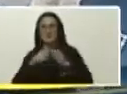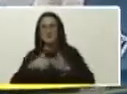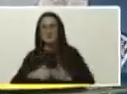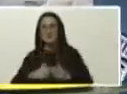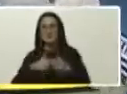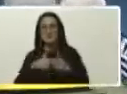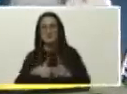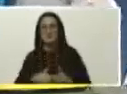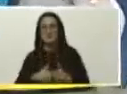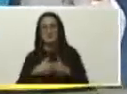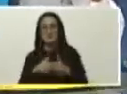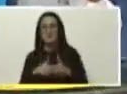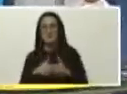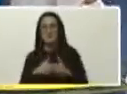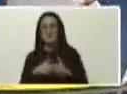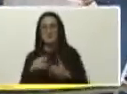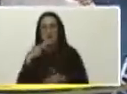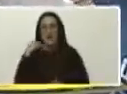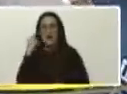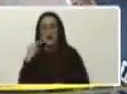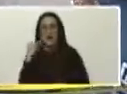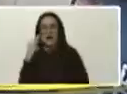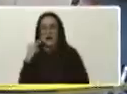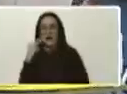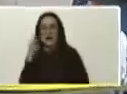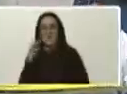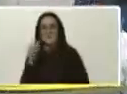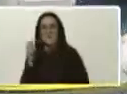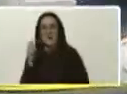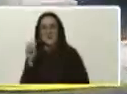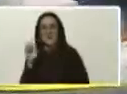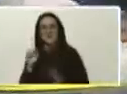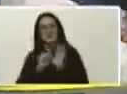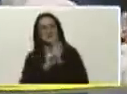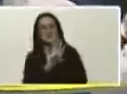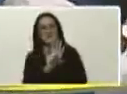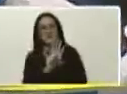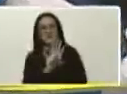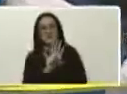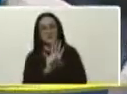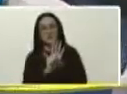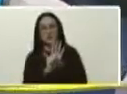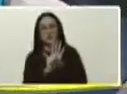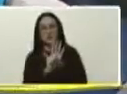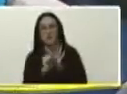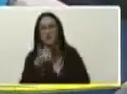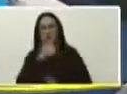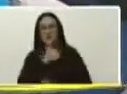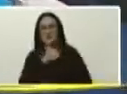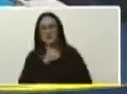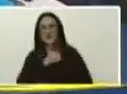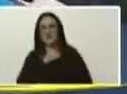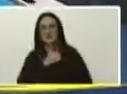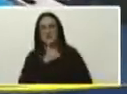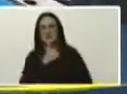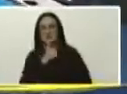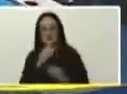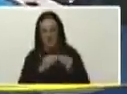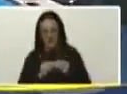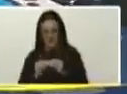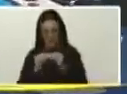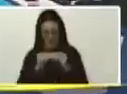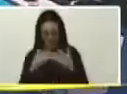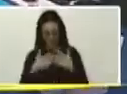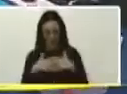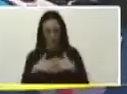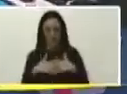tanque Negra Matea, como símbolo de esta resistencia y la recuperación de la